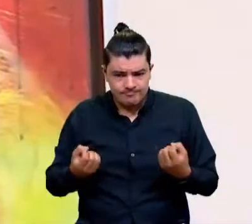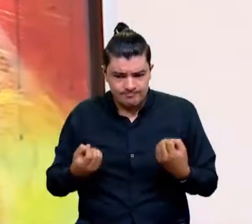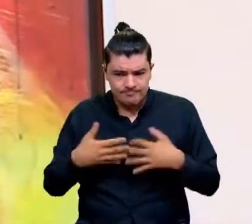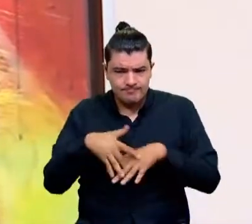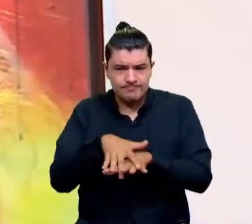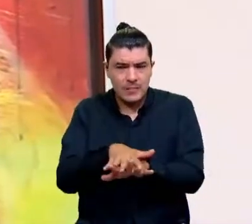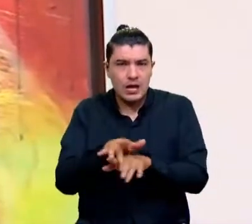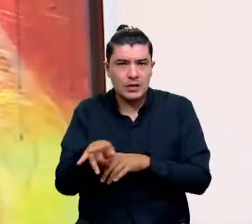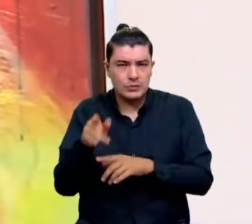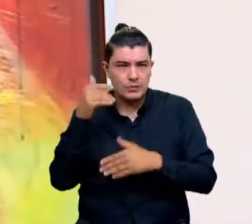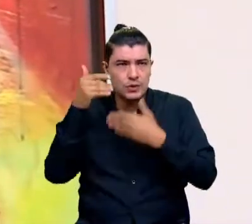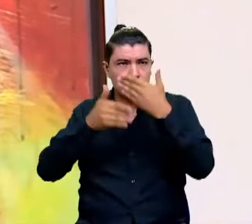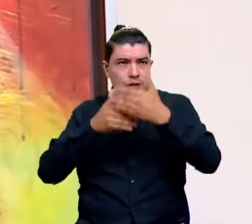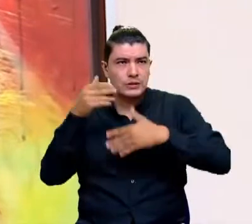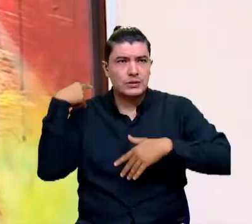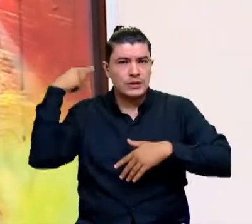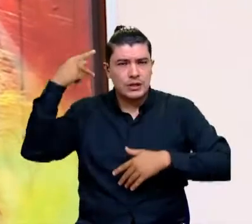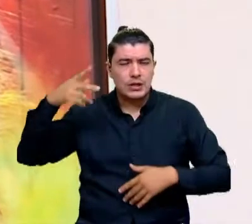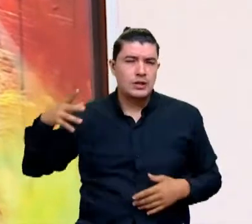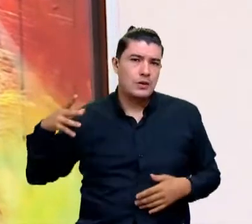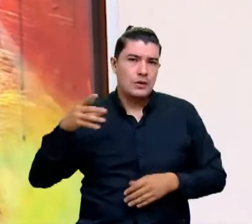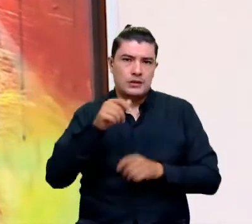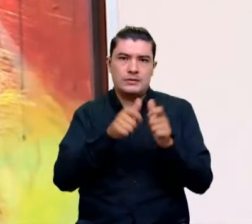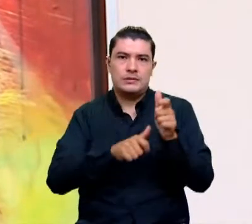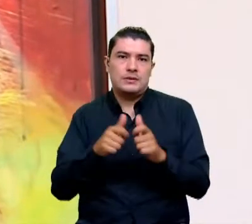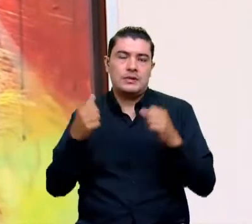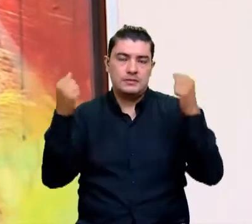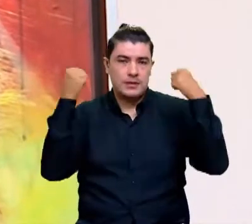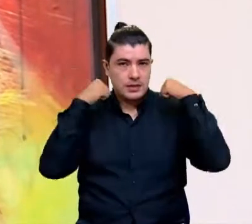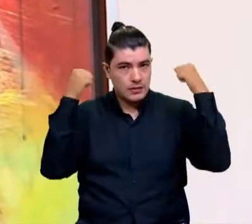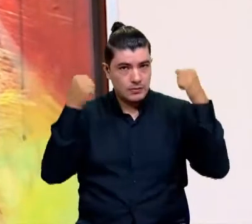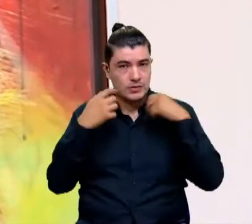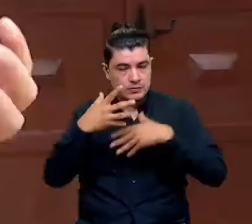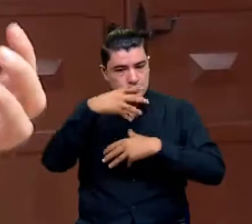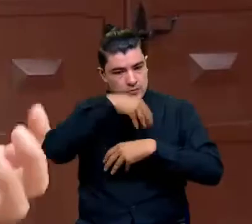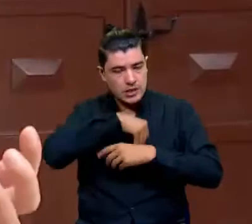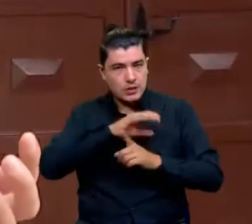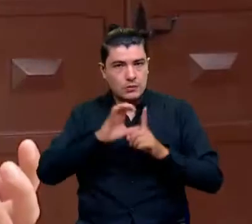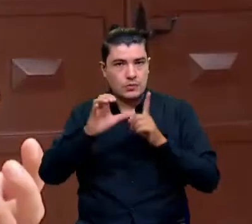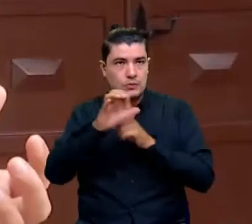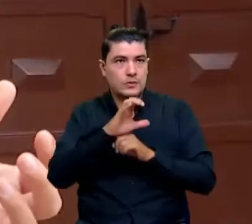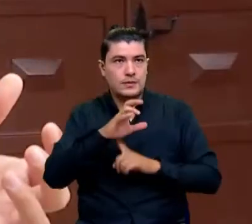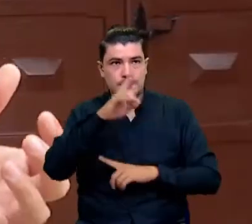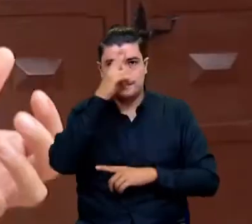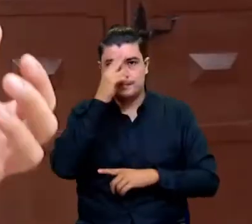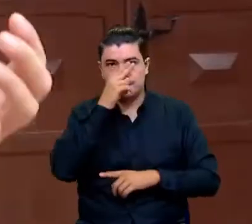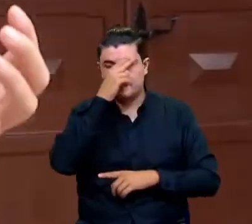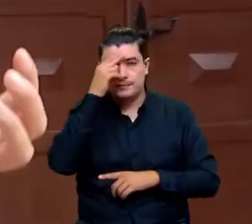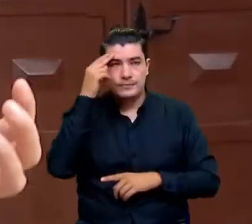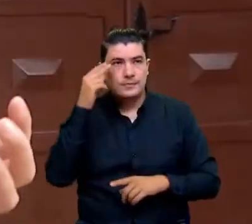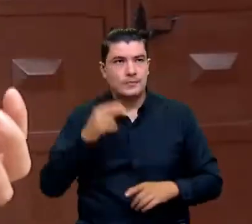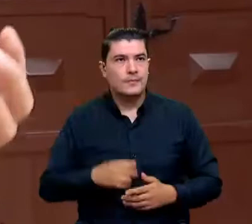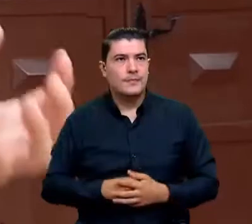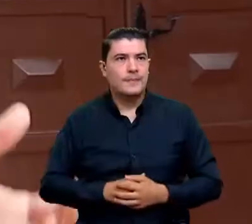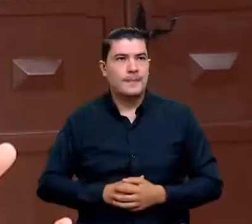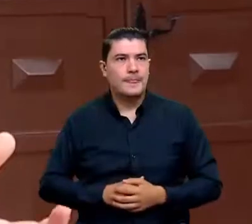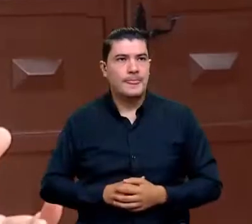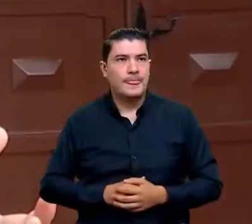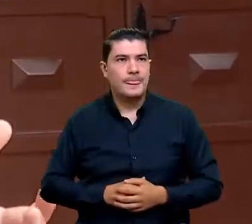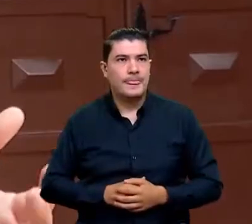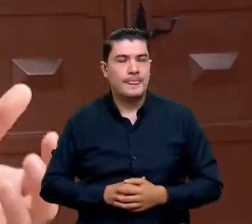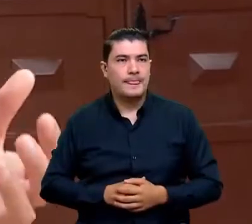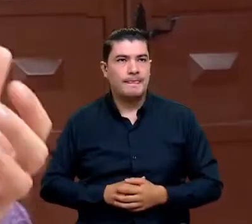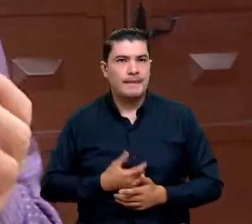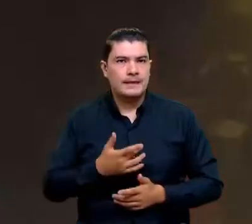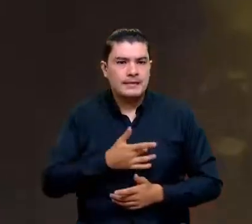un caminar histórico para todos los piedecuestanos. Es un significado que envuelve una gran cantidad de